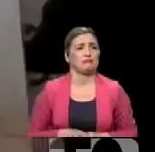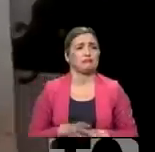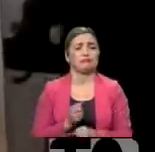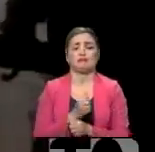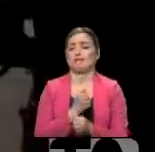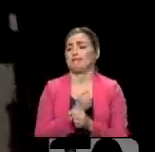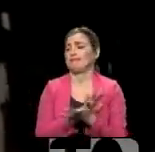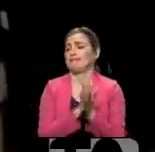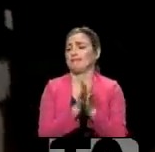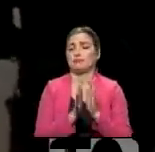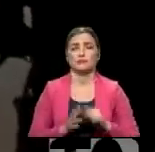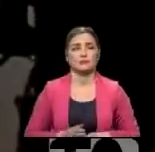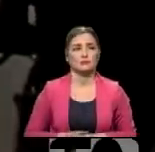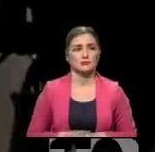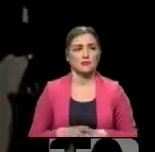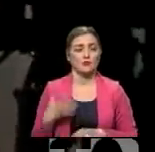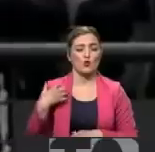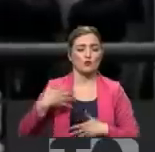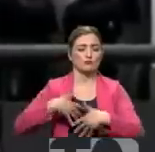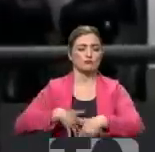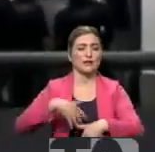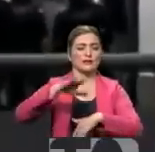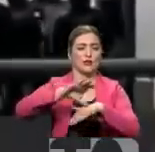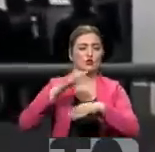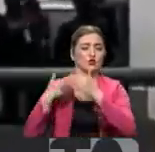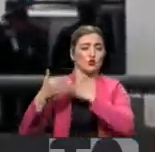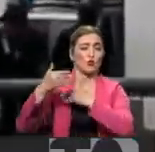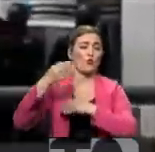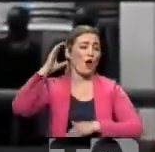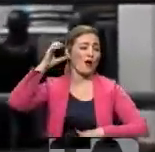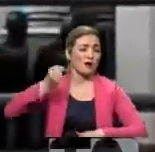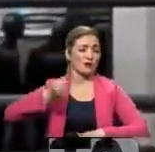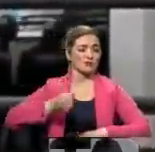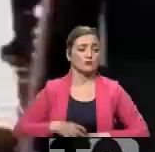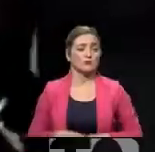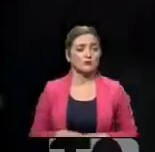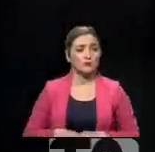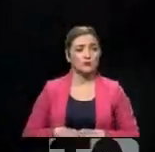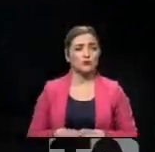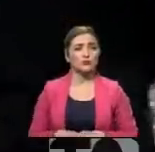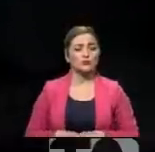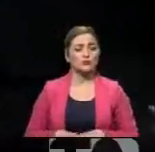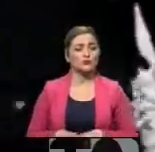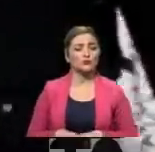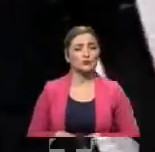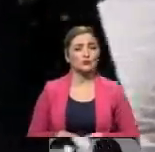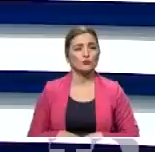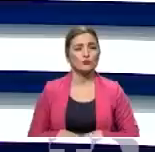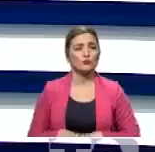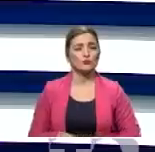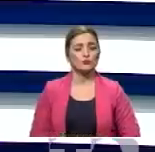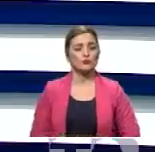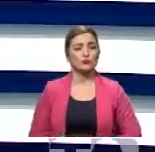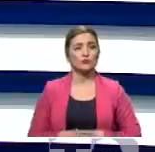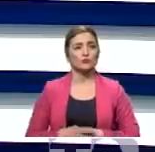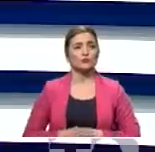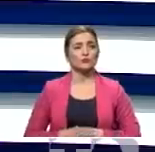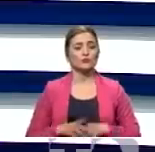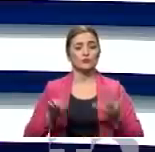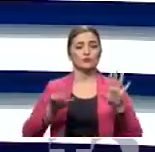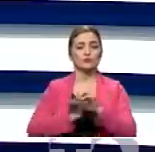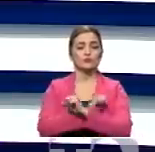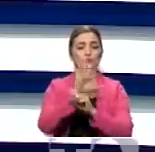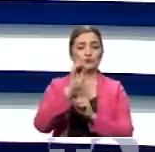nada. Asimismo, las protestas se reactivaron en el centro histórico. En Cuenca, Iván Rodríguez, 24 horas. 6 de la